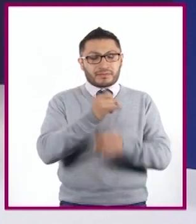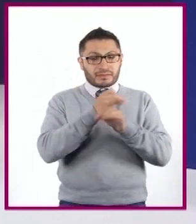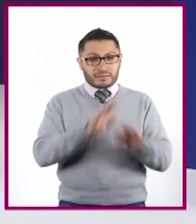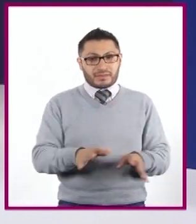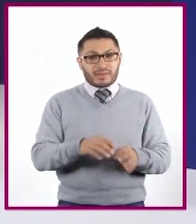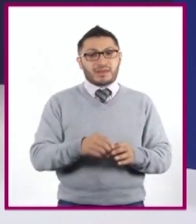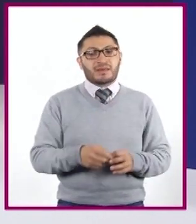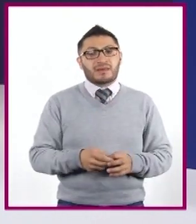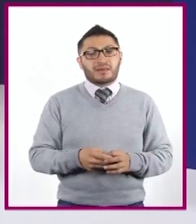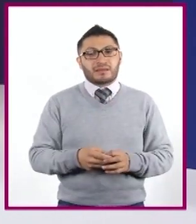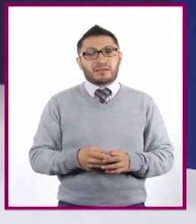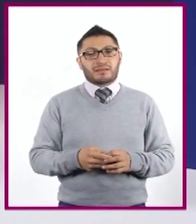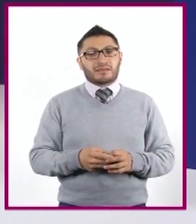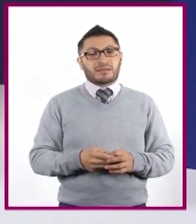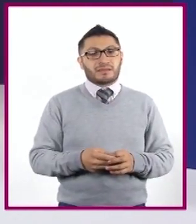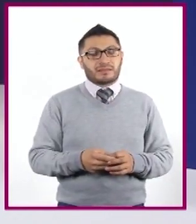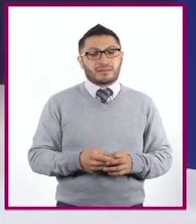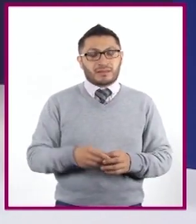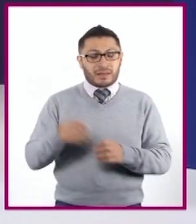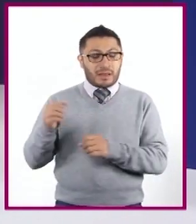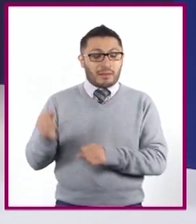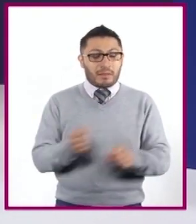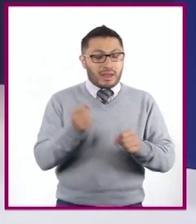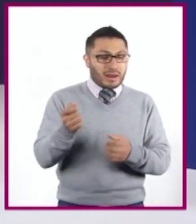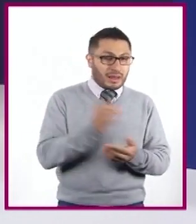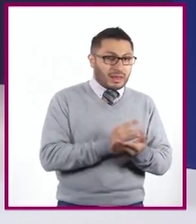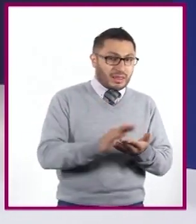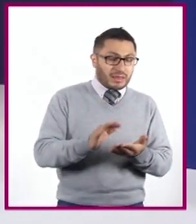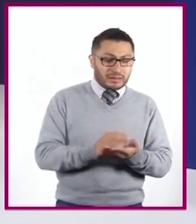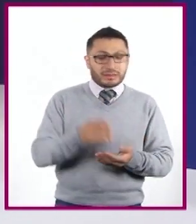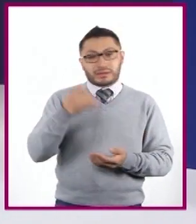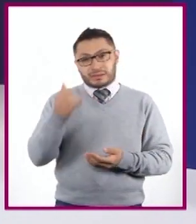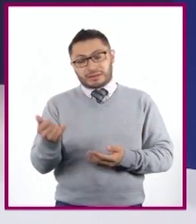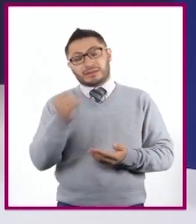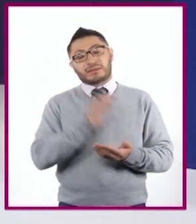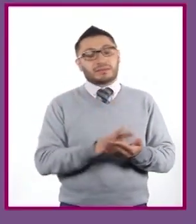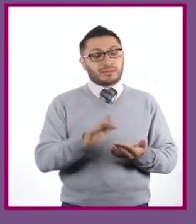información: la barrida de texto y la lectura de exploración.